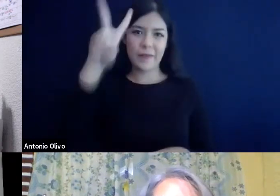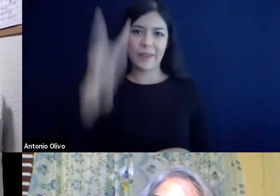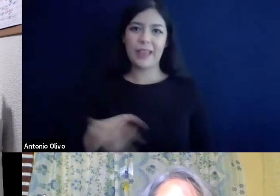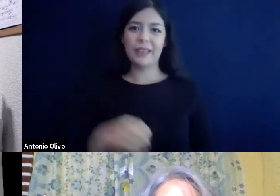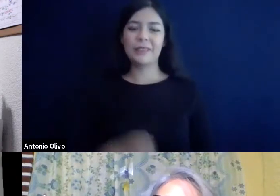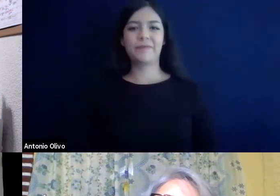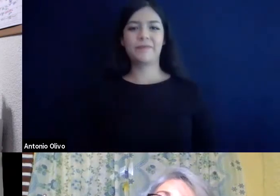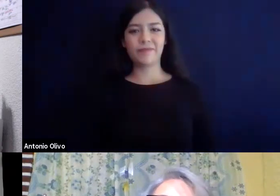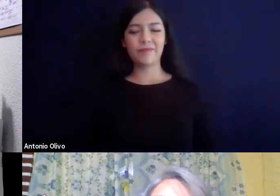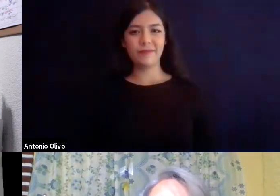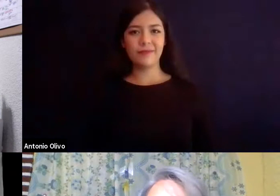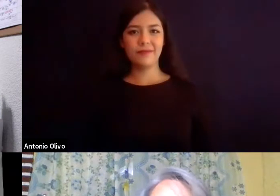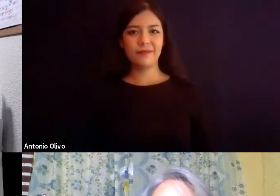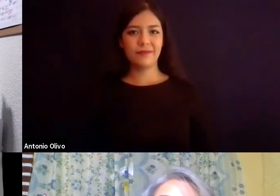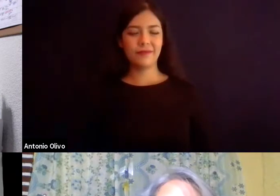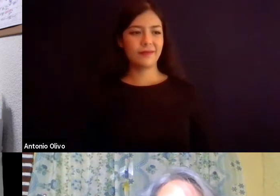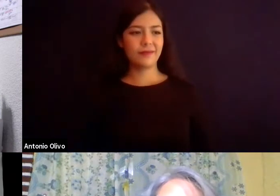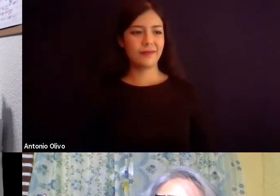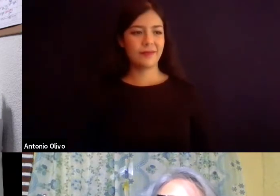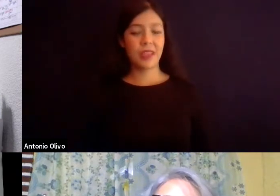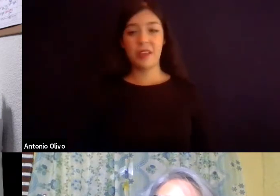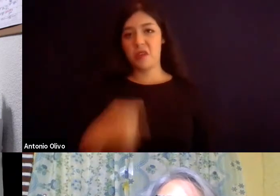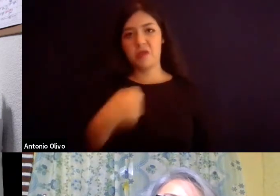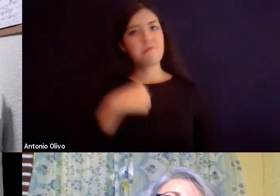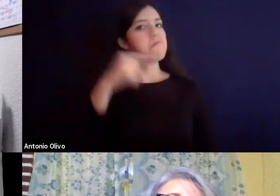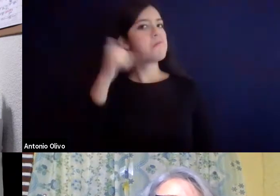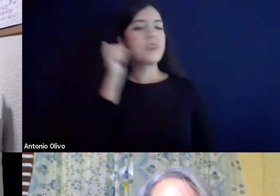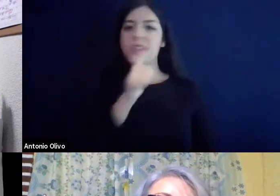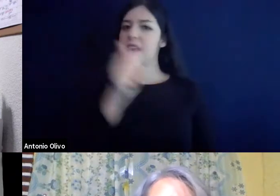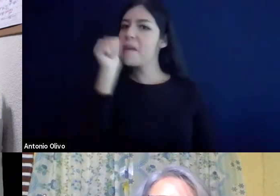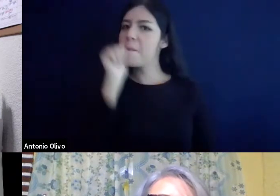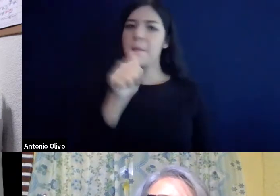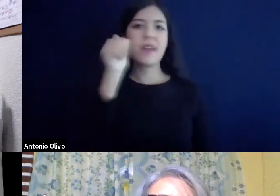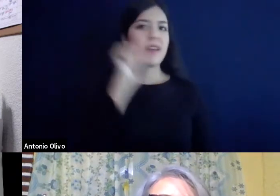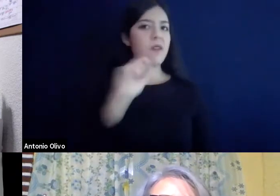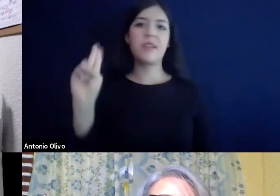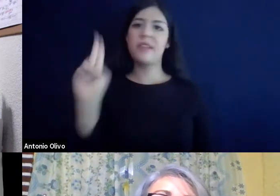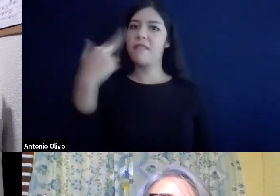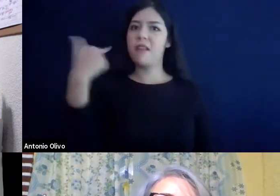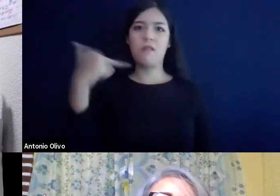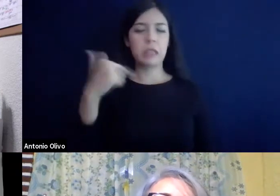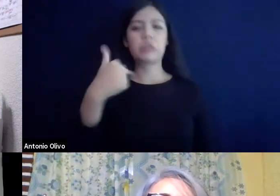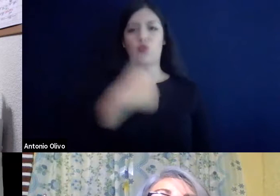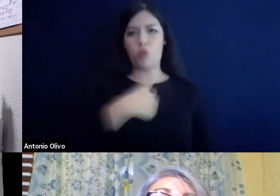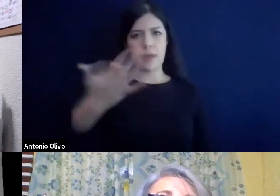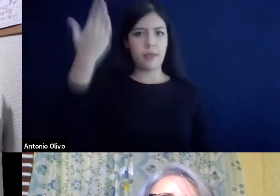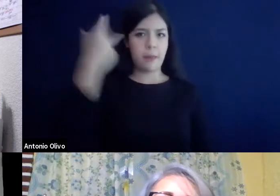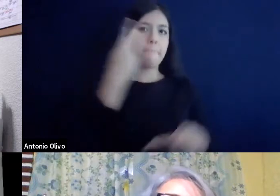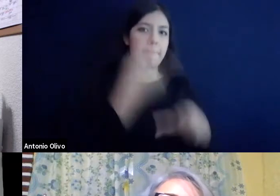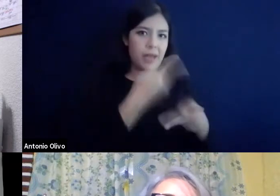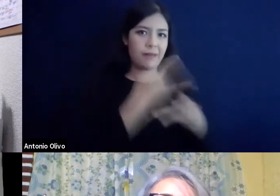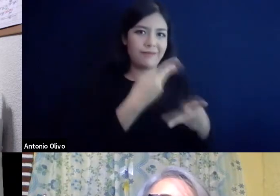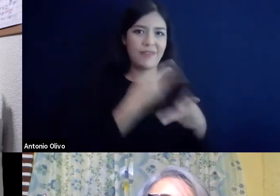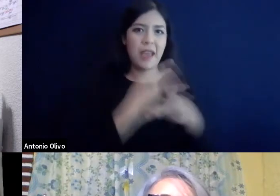yo siempre, mi alma mater es la Universidad de Guadalajara, desde el bachillerato lo cursé en la prepa